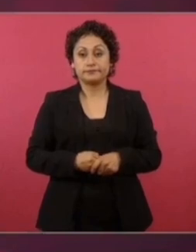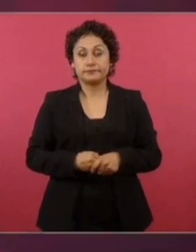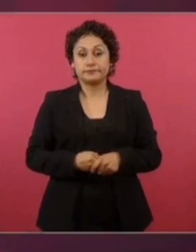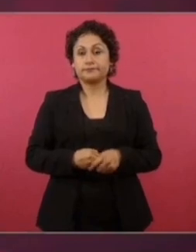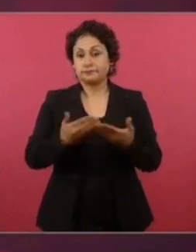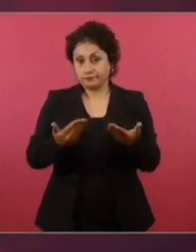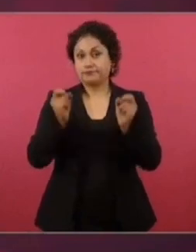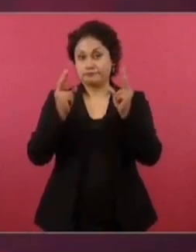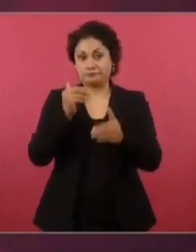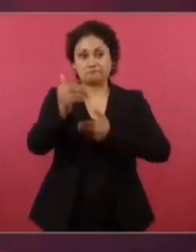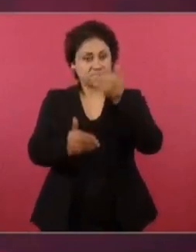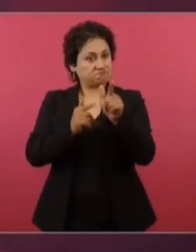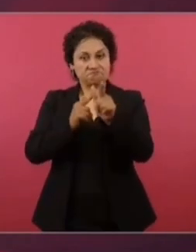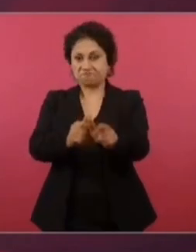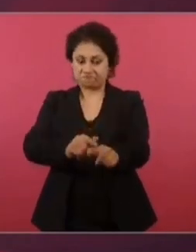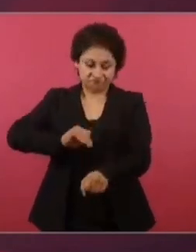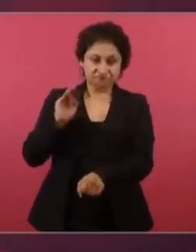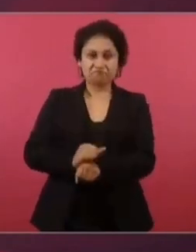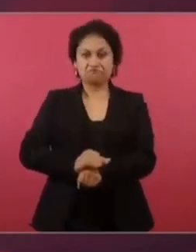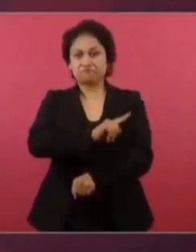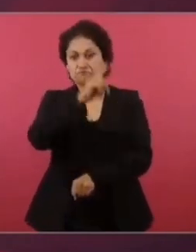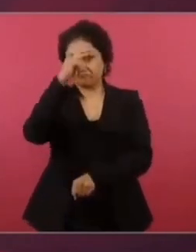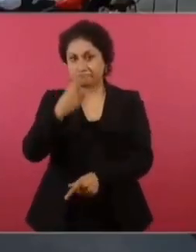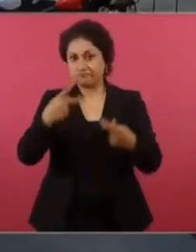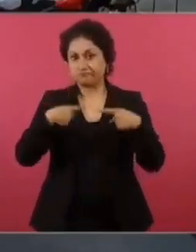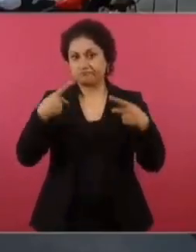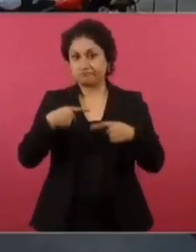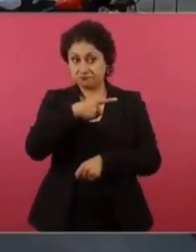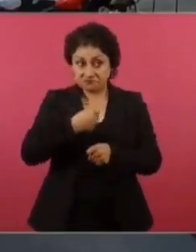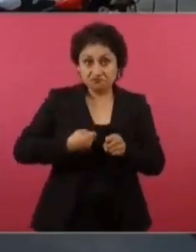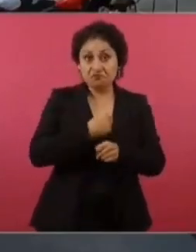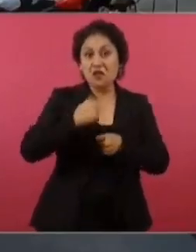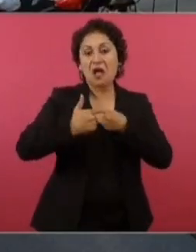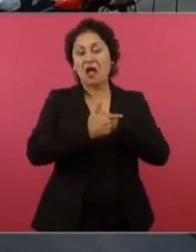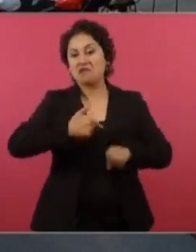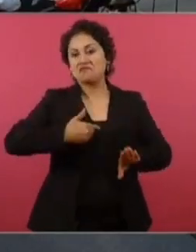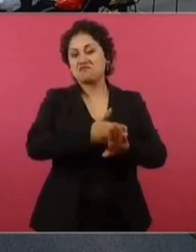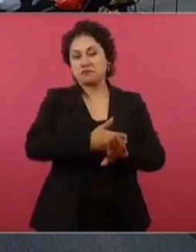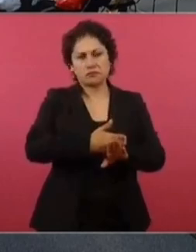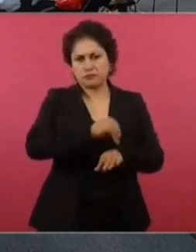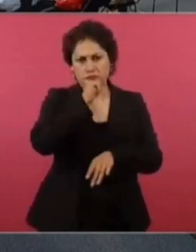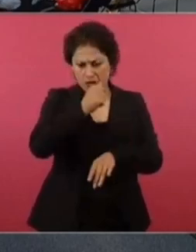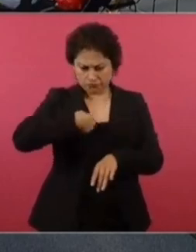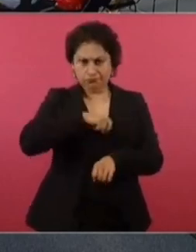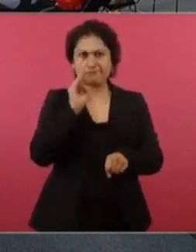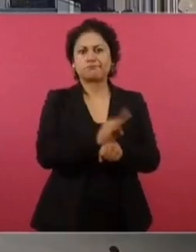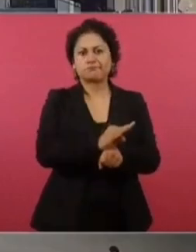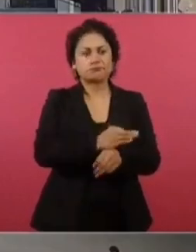Entonces vamos a seguir defendiendo a nuestros paisanos del maltrato y a los migrantes en general.